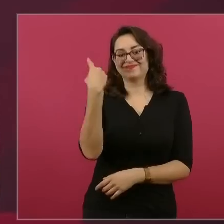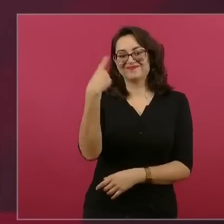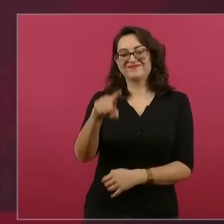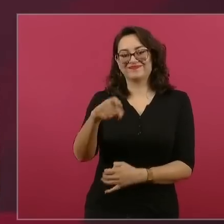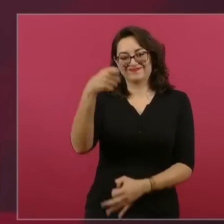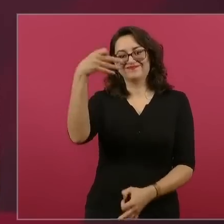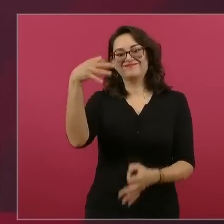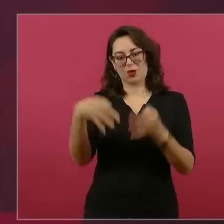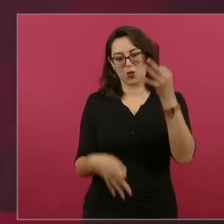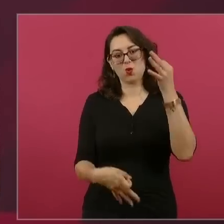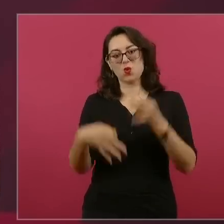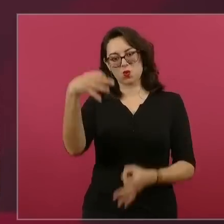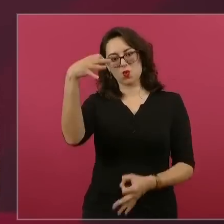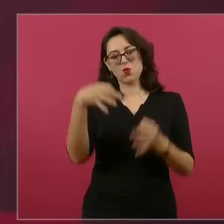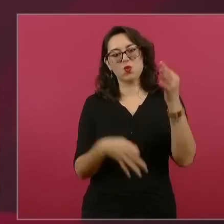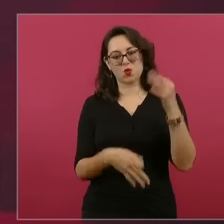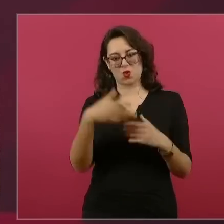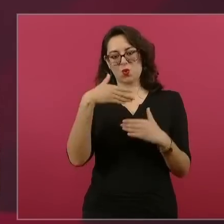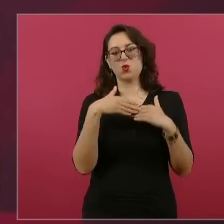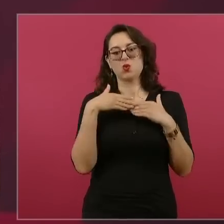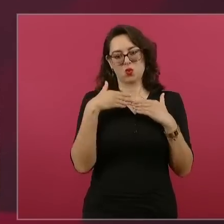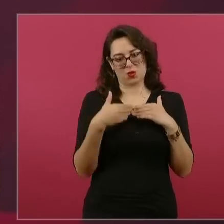legal, jurídico.